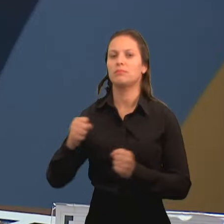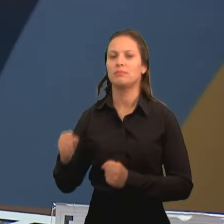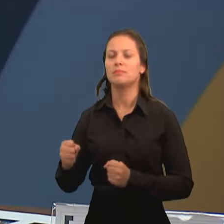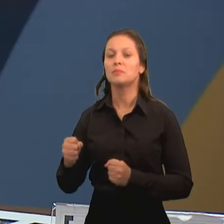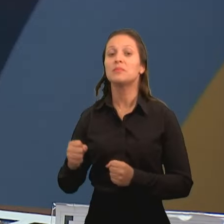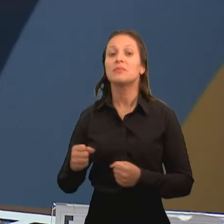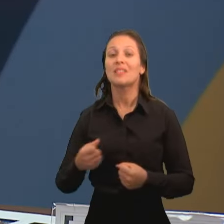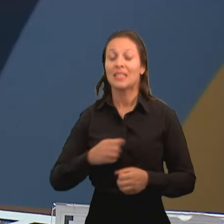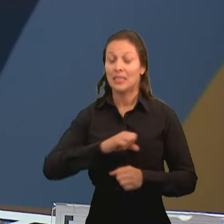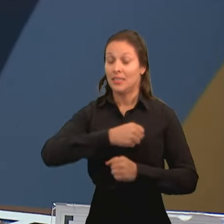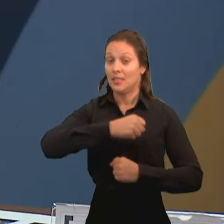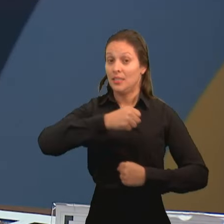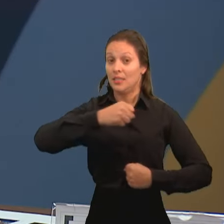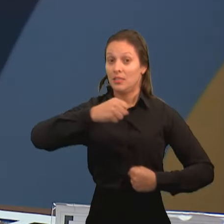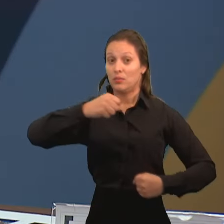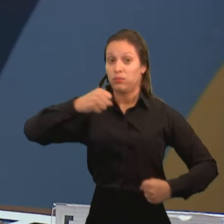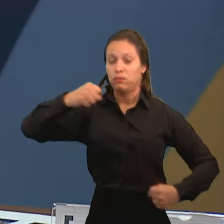computacional.